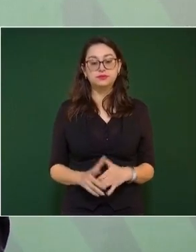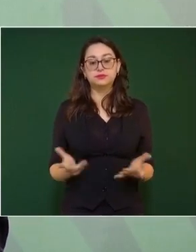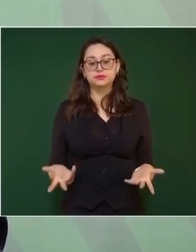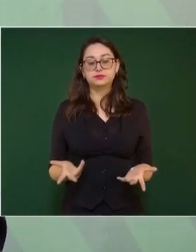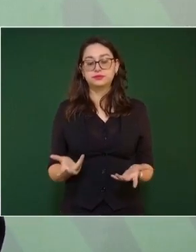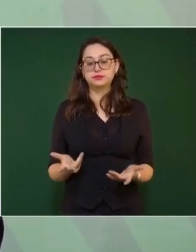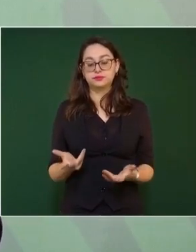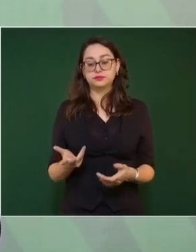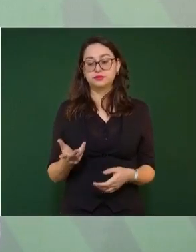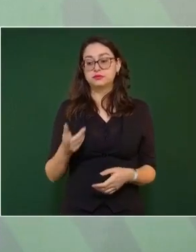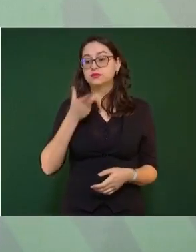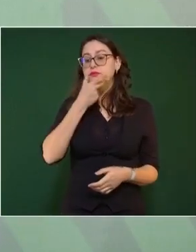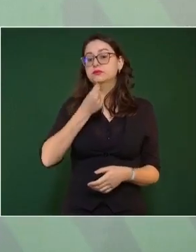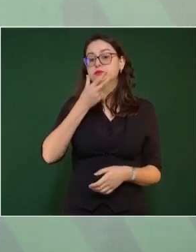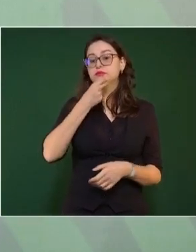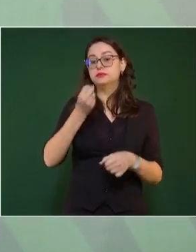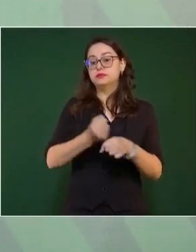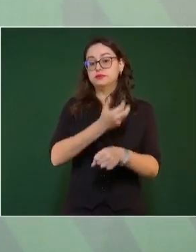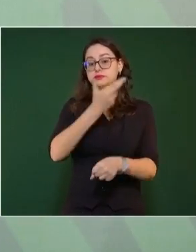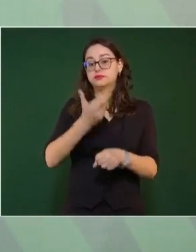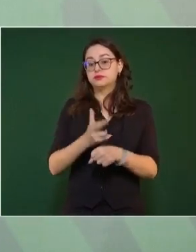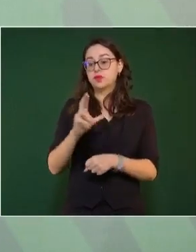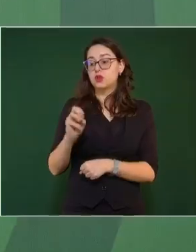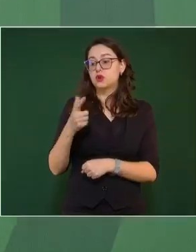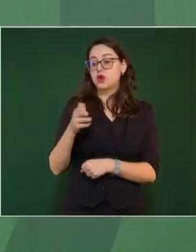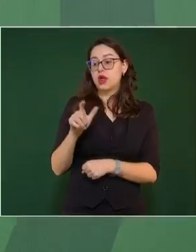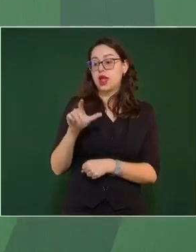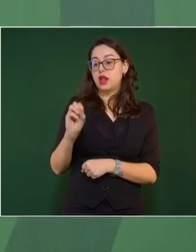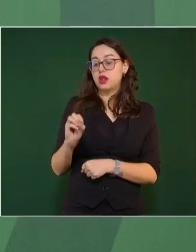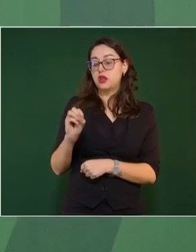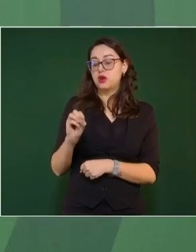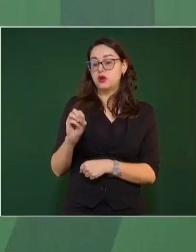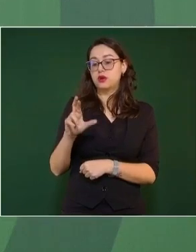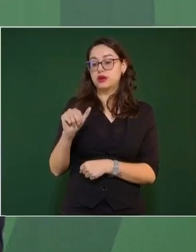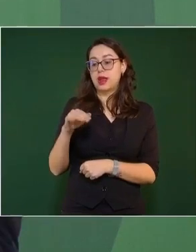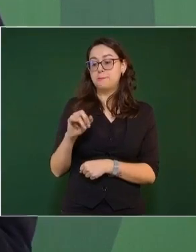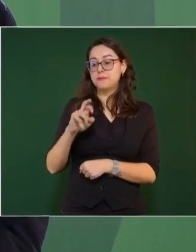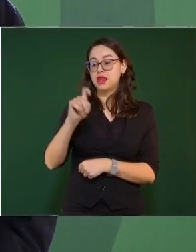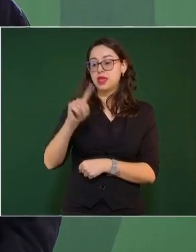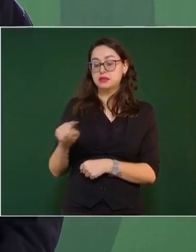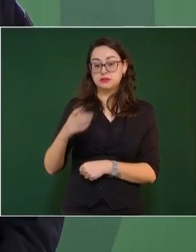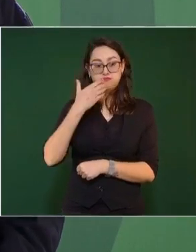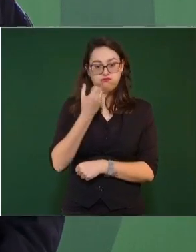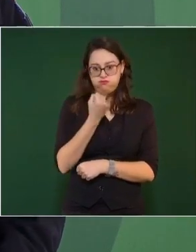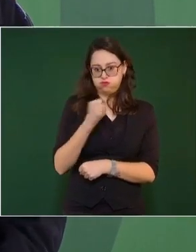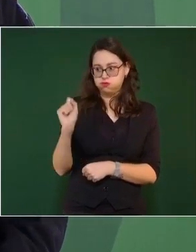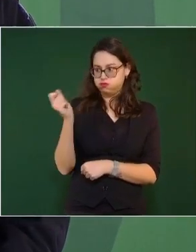secretario de Hacienda, Rogelio Ramírez de la O, es un profesional, nombre serio,